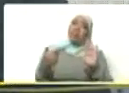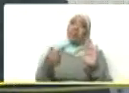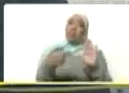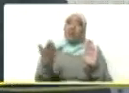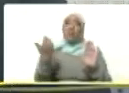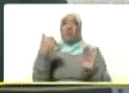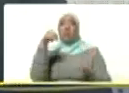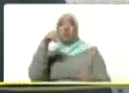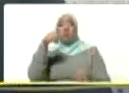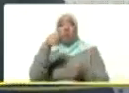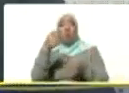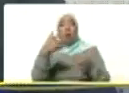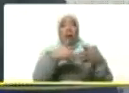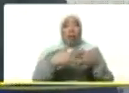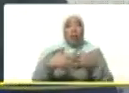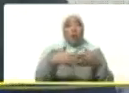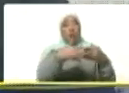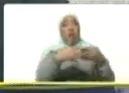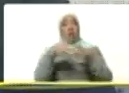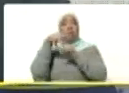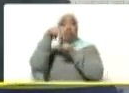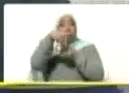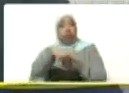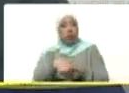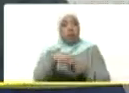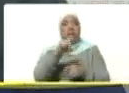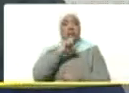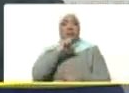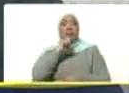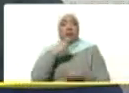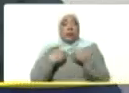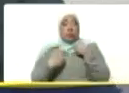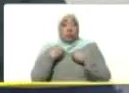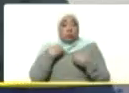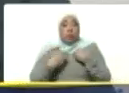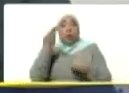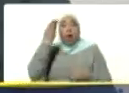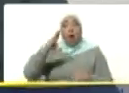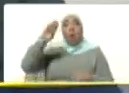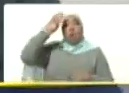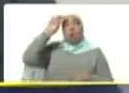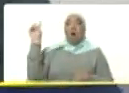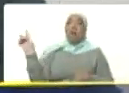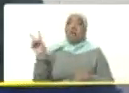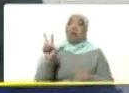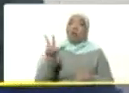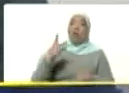presiones del imperialismo se ejercen constantemente sobre Cuba, Venezuela y Nicaragua.